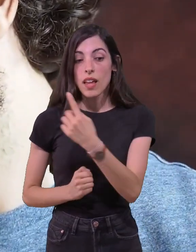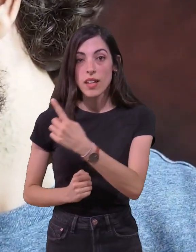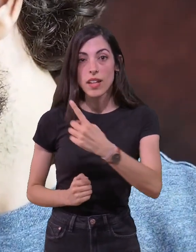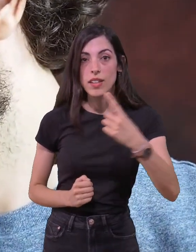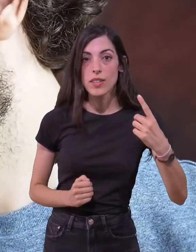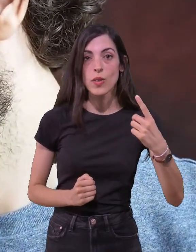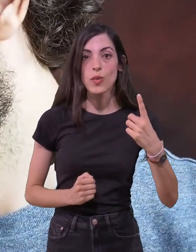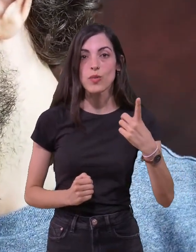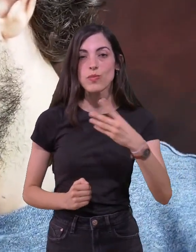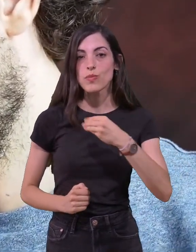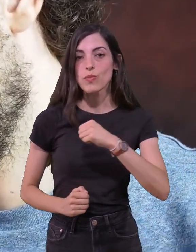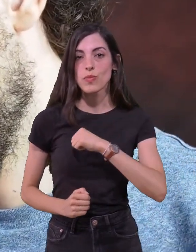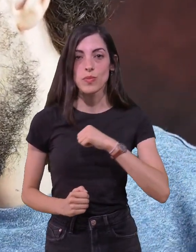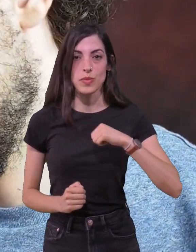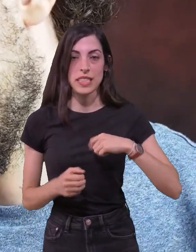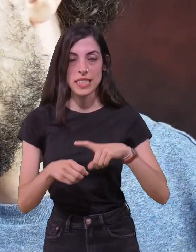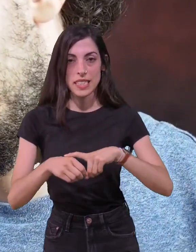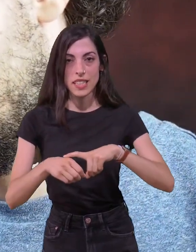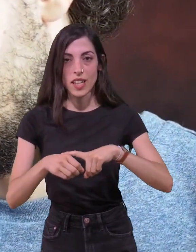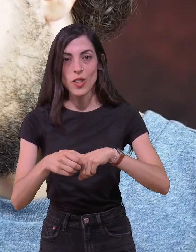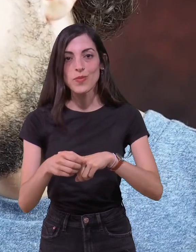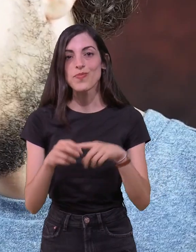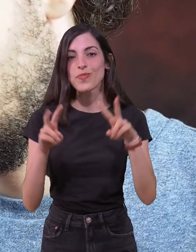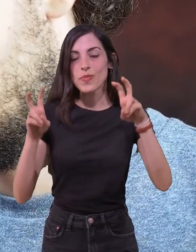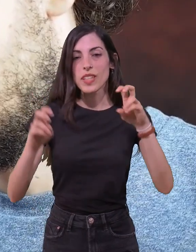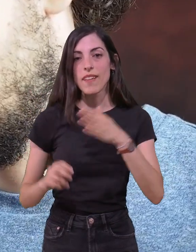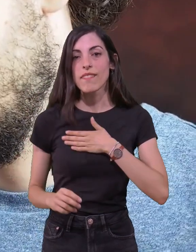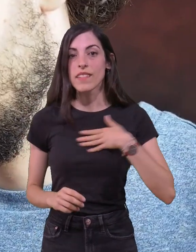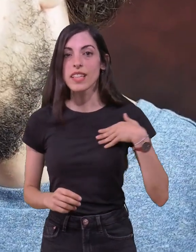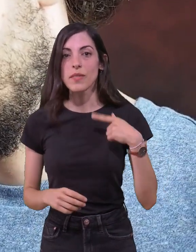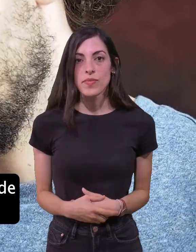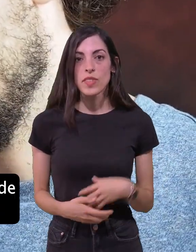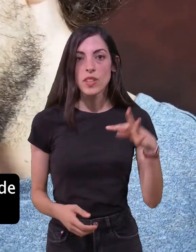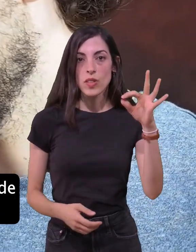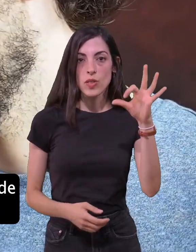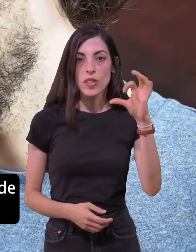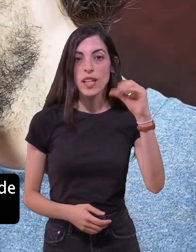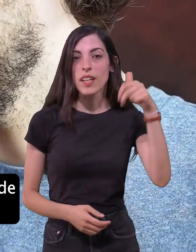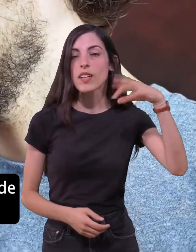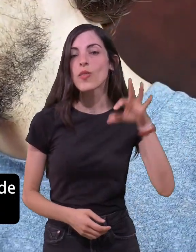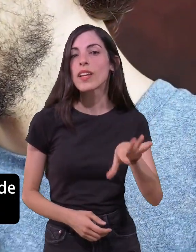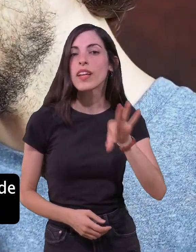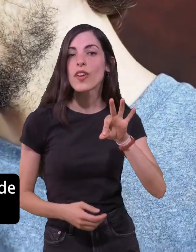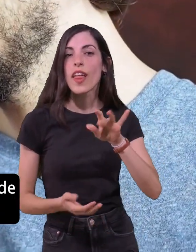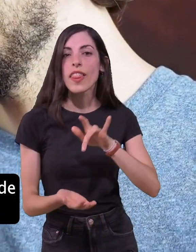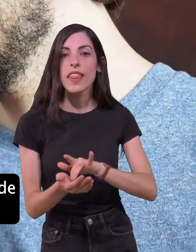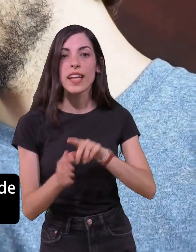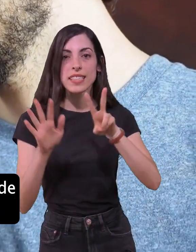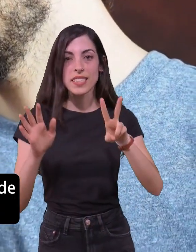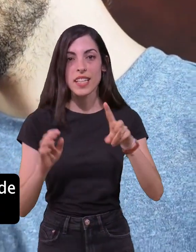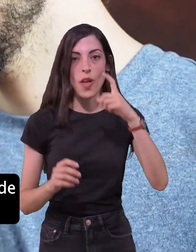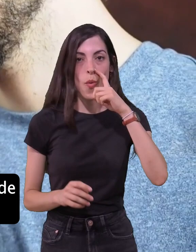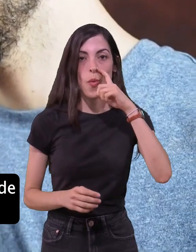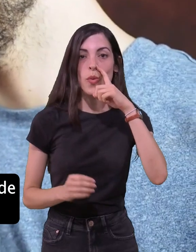cada uno de ellos con su propio estilo su temática preferida y su arte singular Al toque toscano ha optado para el 7 de julio